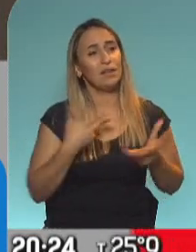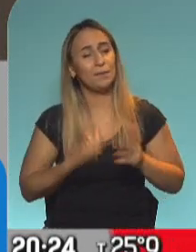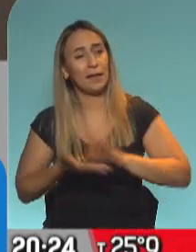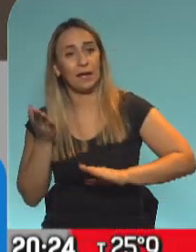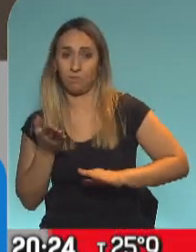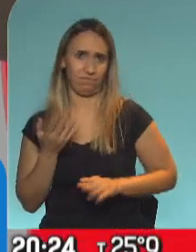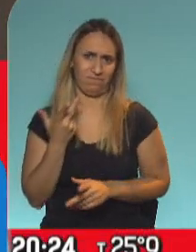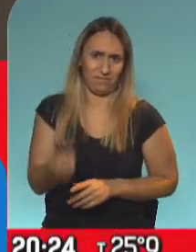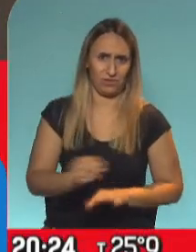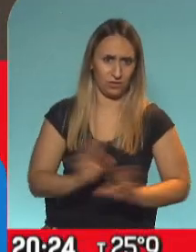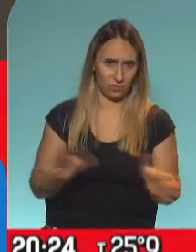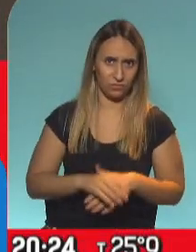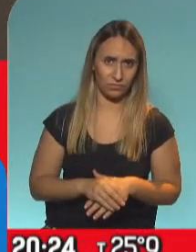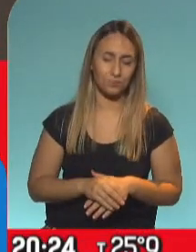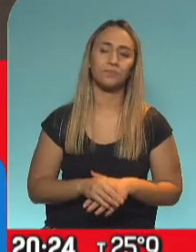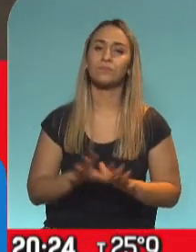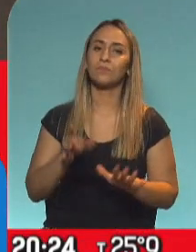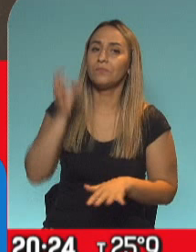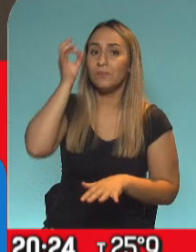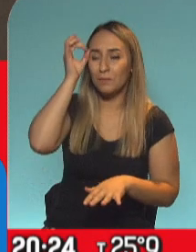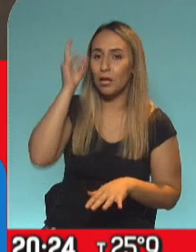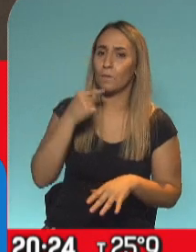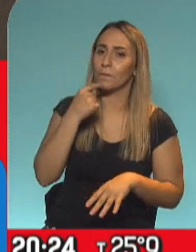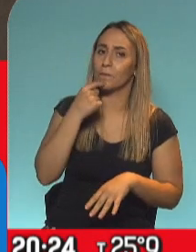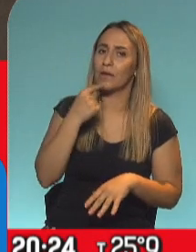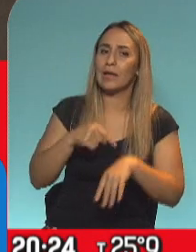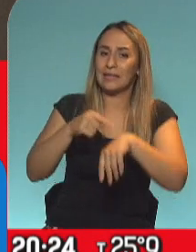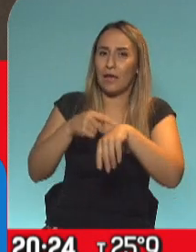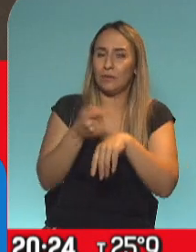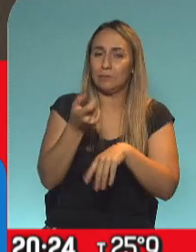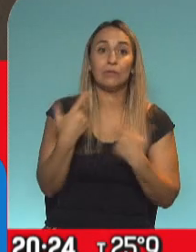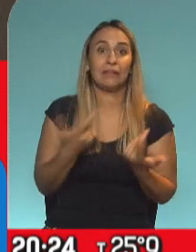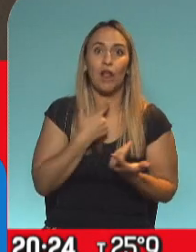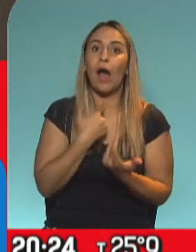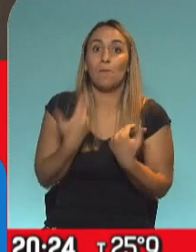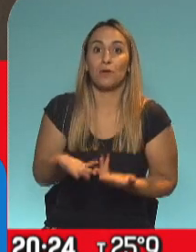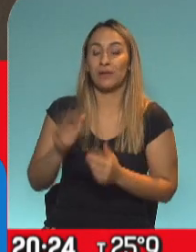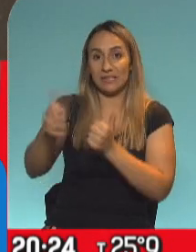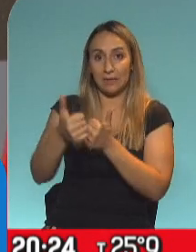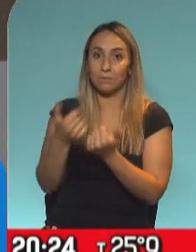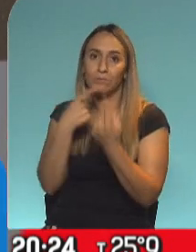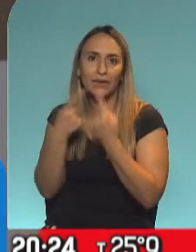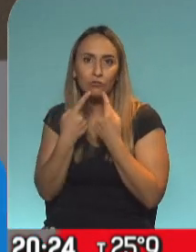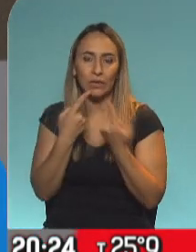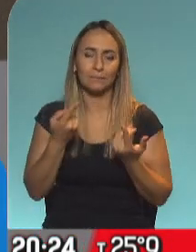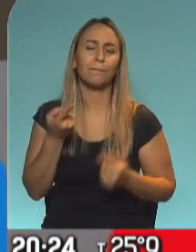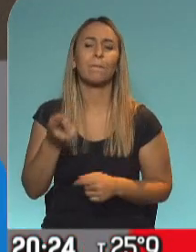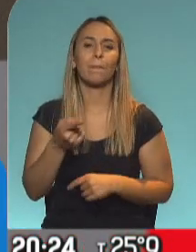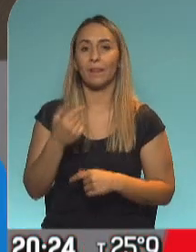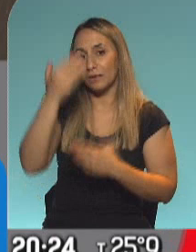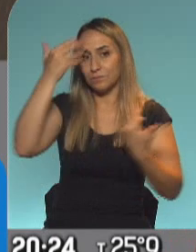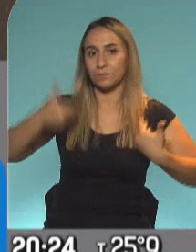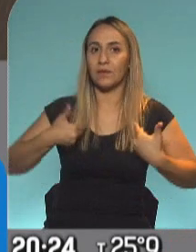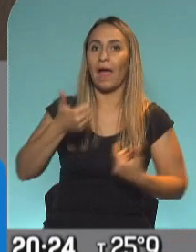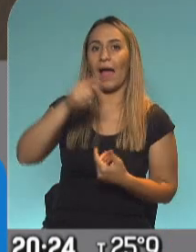va a ser procesado. Sí, perdón. Sí, sí. ¿Qué tal? Tenemos poco tiempo, por eso queremos aprovechar su presencia en el móvil. Lo saluda Alejandro